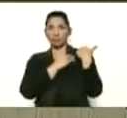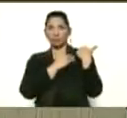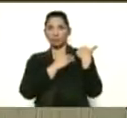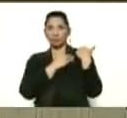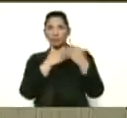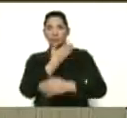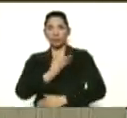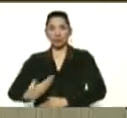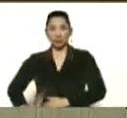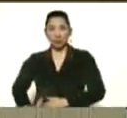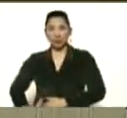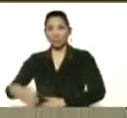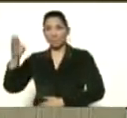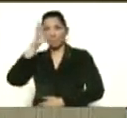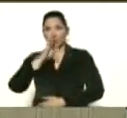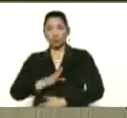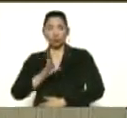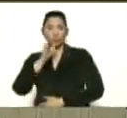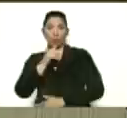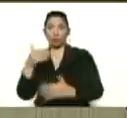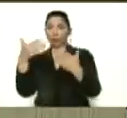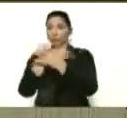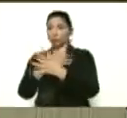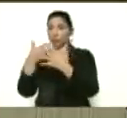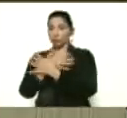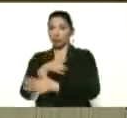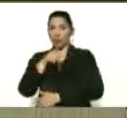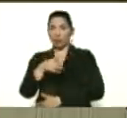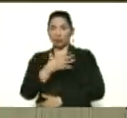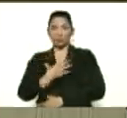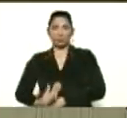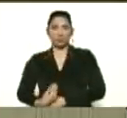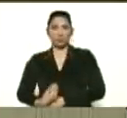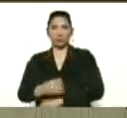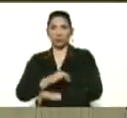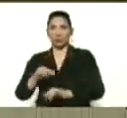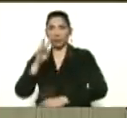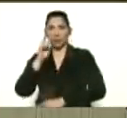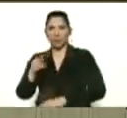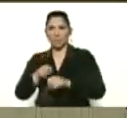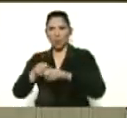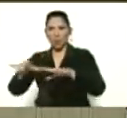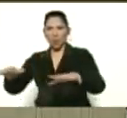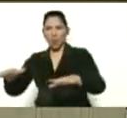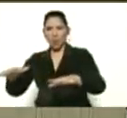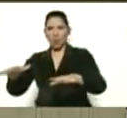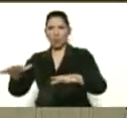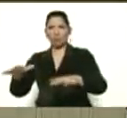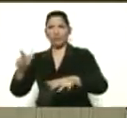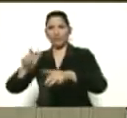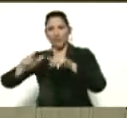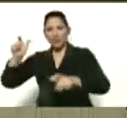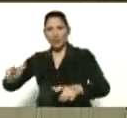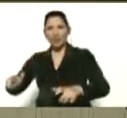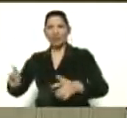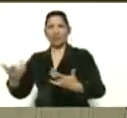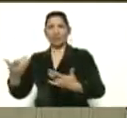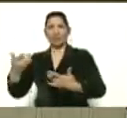presidente de Brasil, no tengan dudas de que lamentablemente vamos a ver una multiplicación de los casos en Brasil. Si